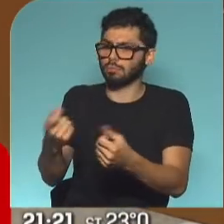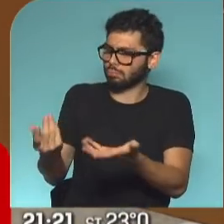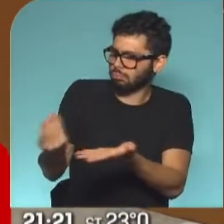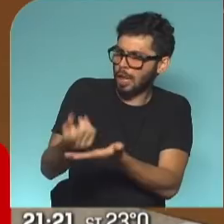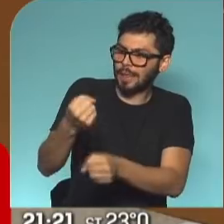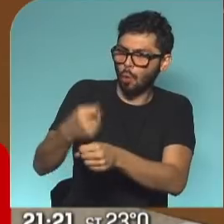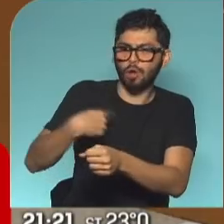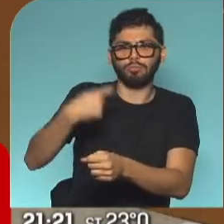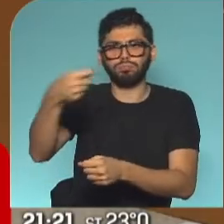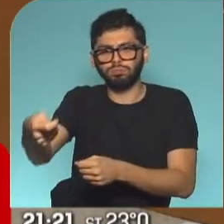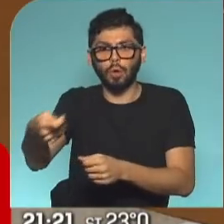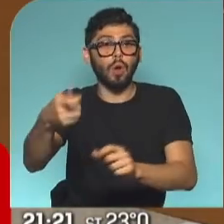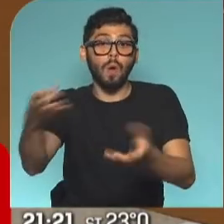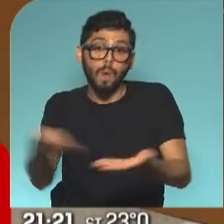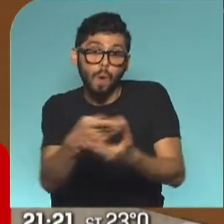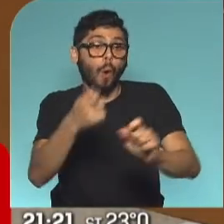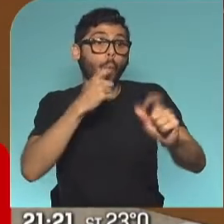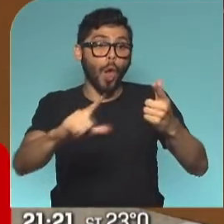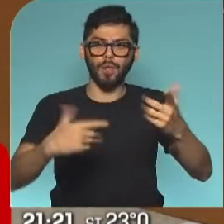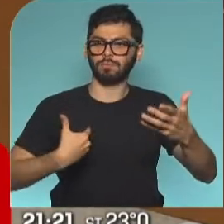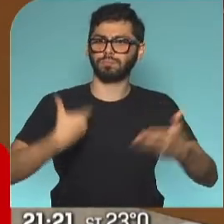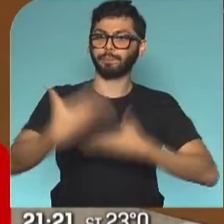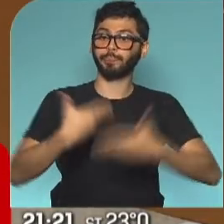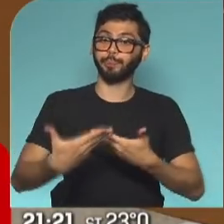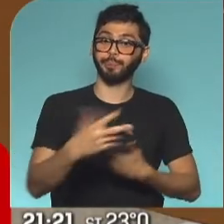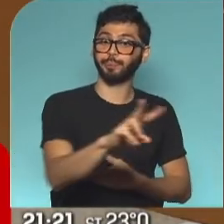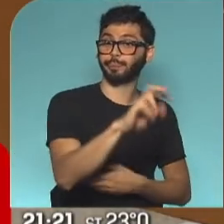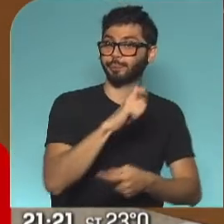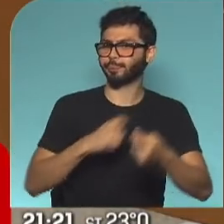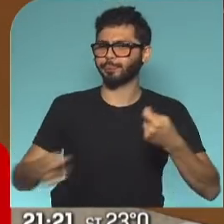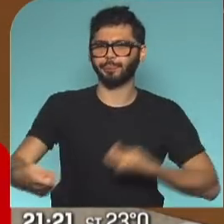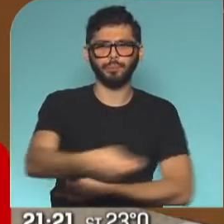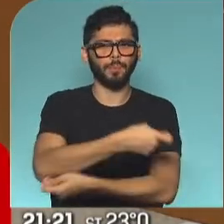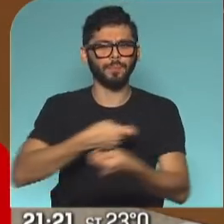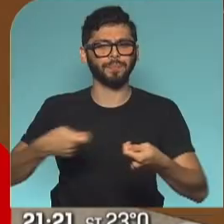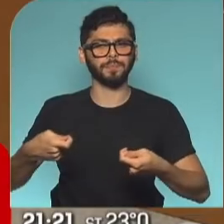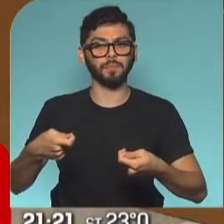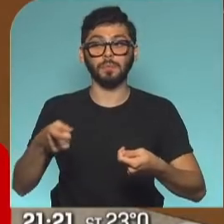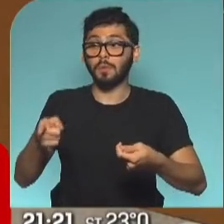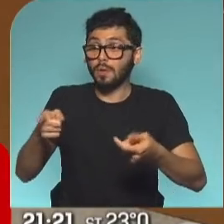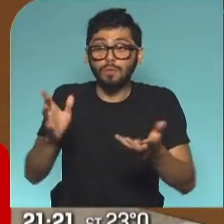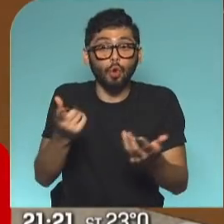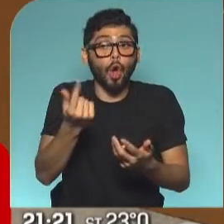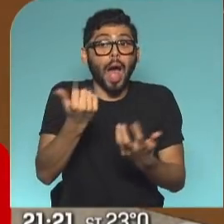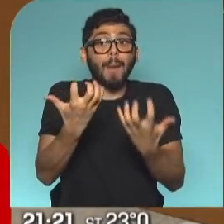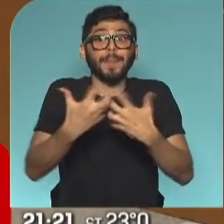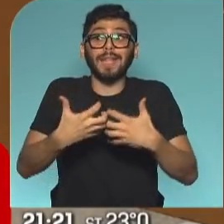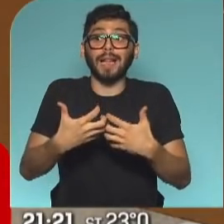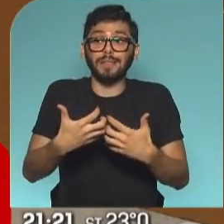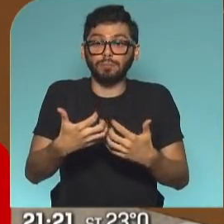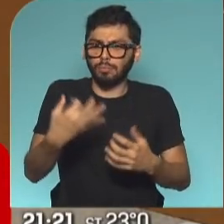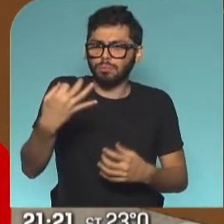generar producción, vender y hacer crecer. Ese capitalismo fue muy genuino, fue muy